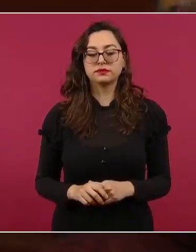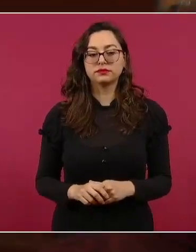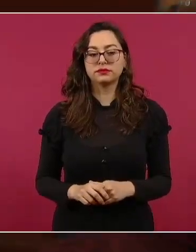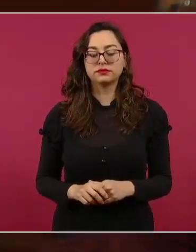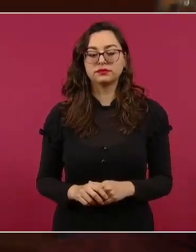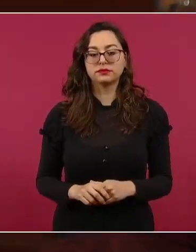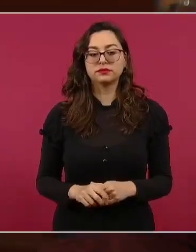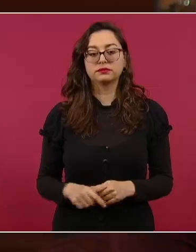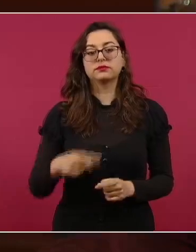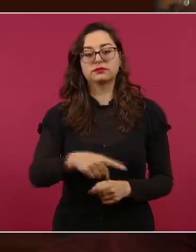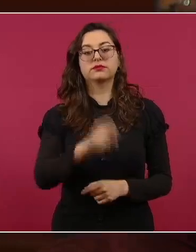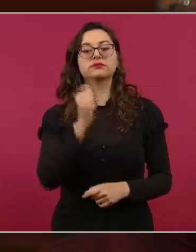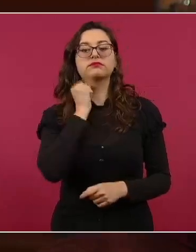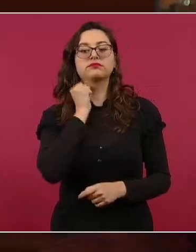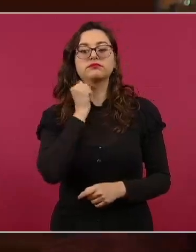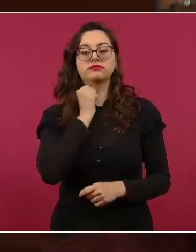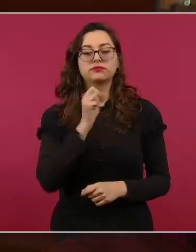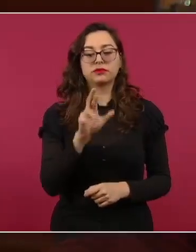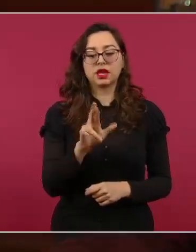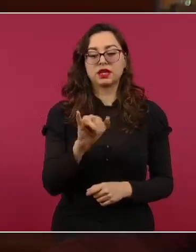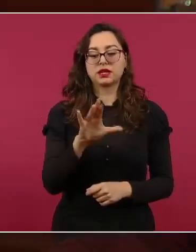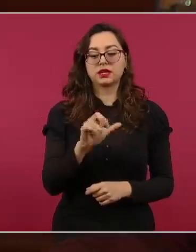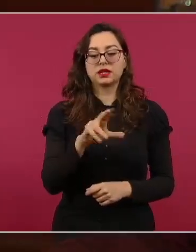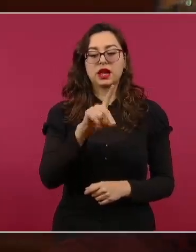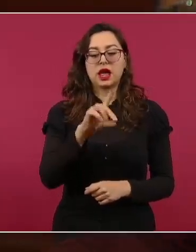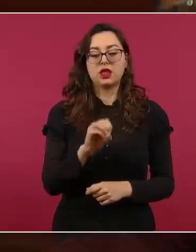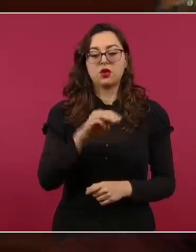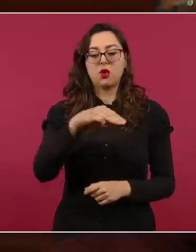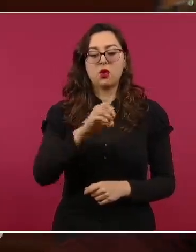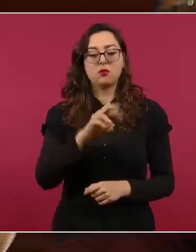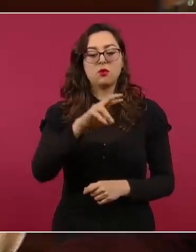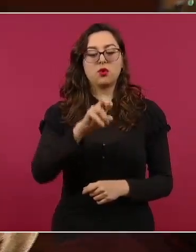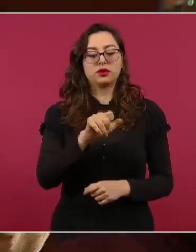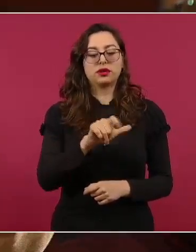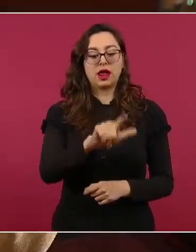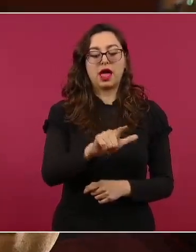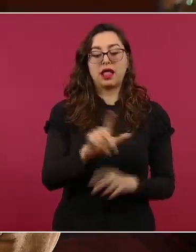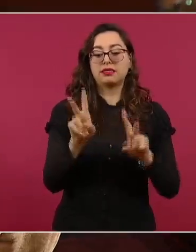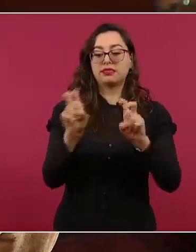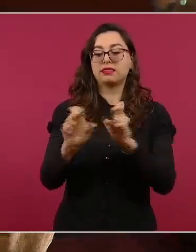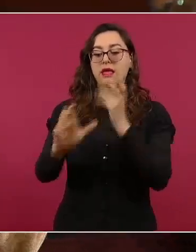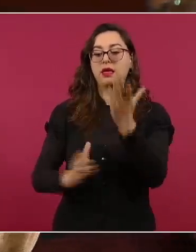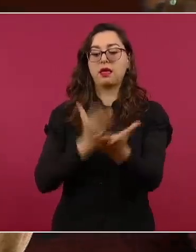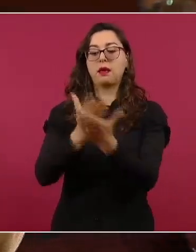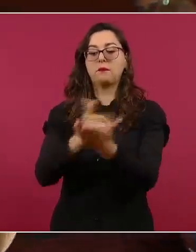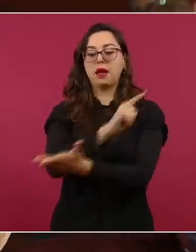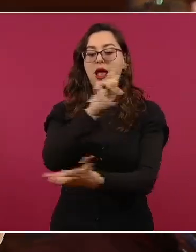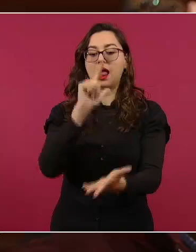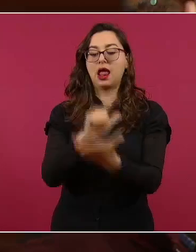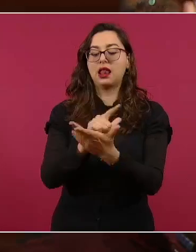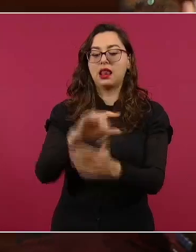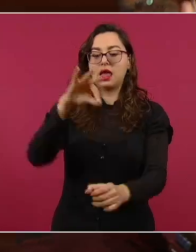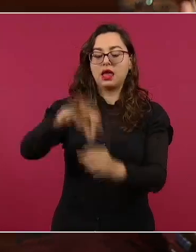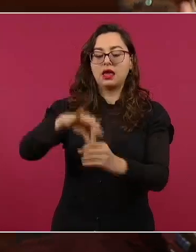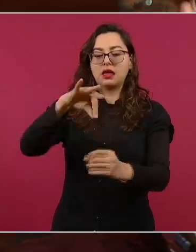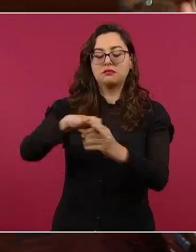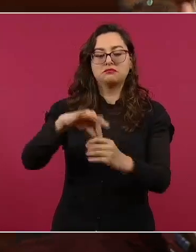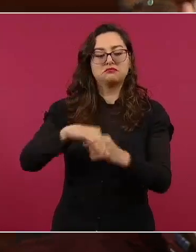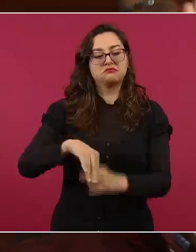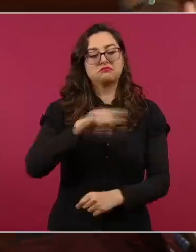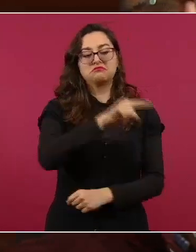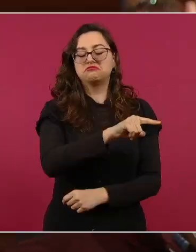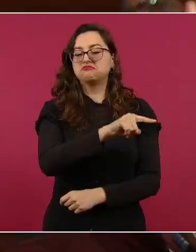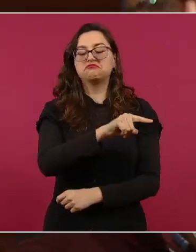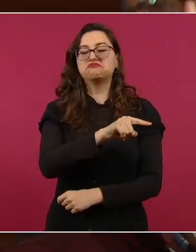el senador Ricardo Monreal votó en contra de la reforma electoral que usted propuso?